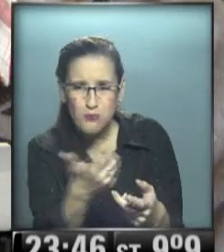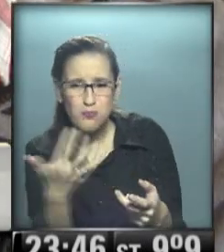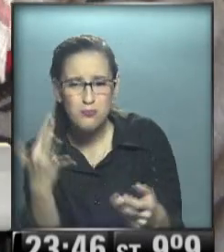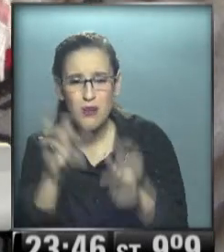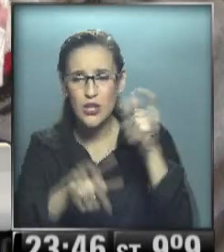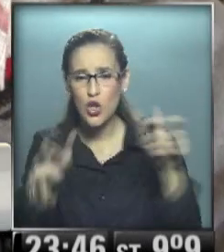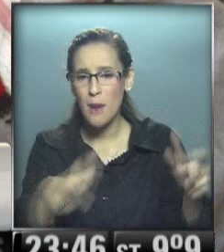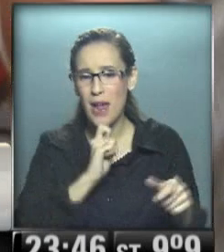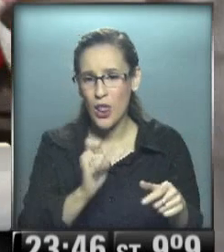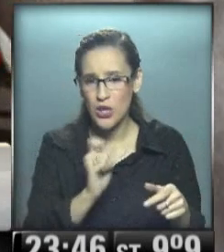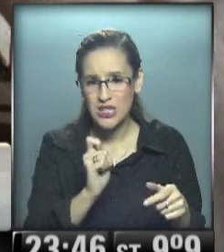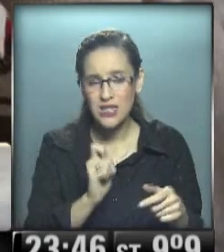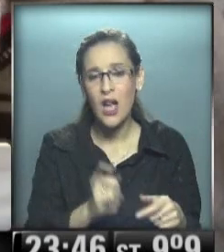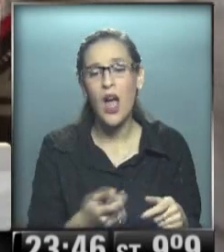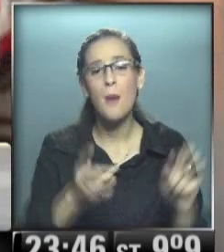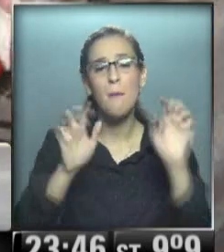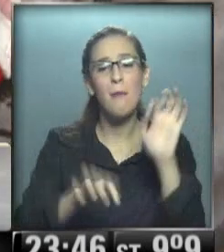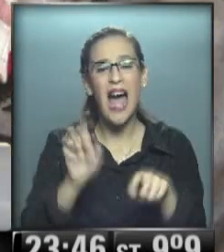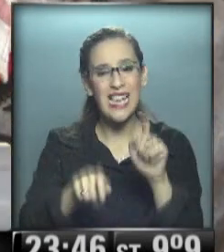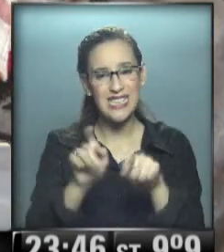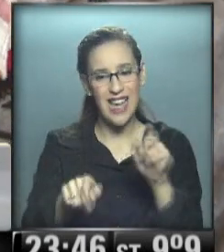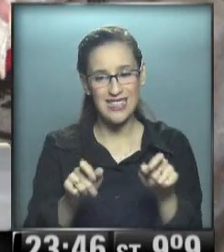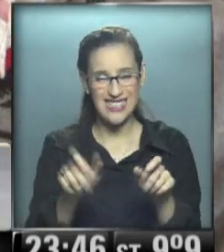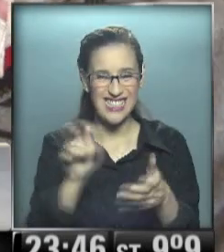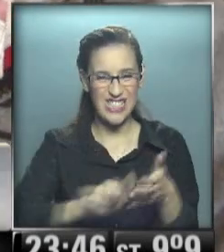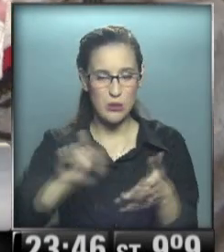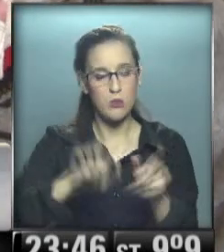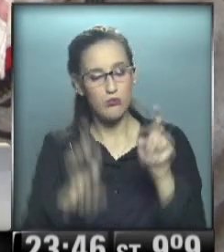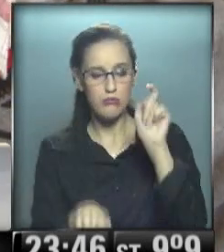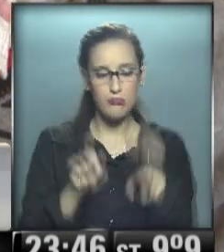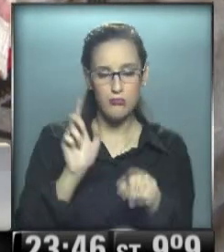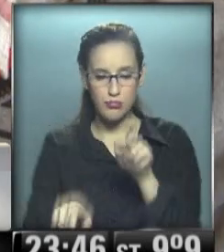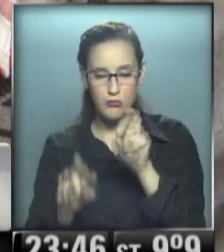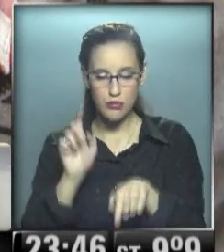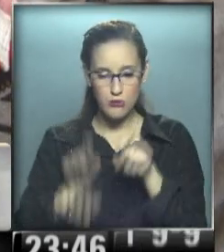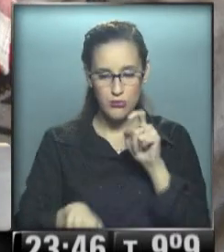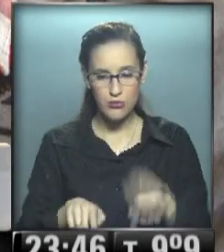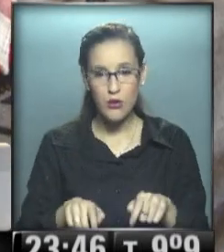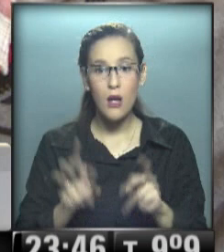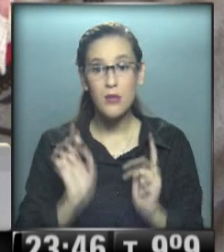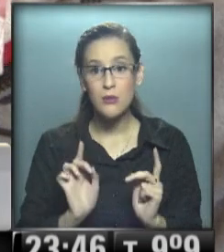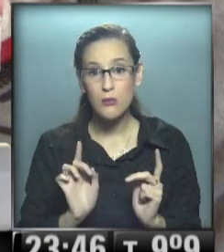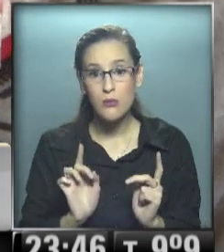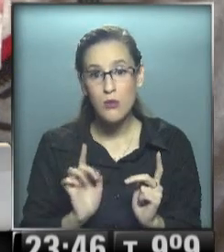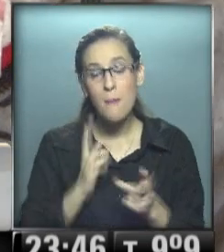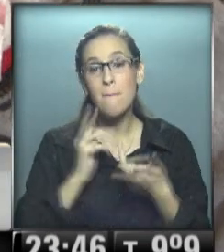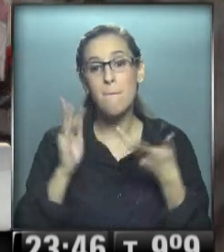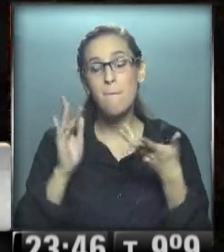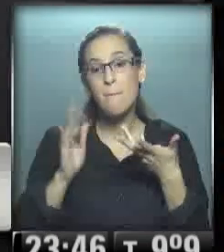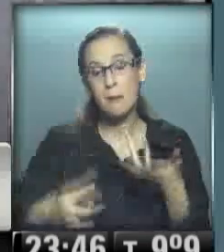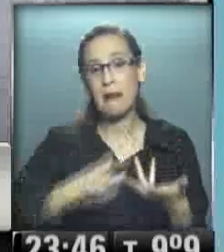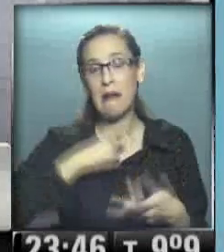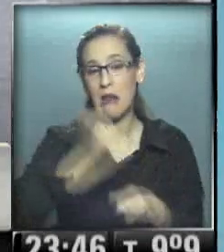herramientas concretas, con dos máquinas de escribir, papel carbónico y la decisión de hacerlo, de hacer periodismo y de intentar